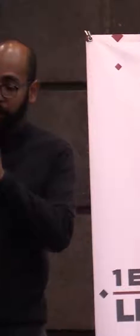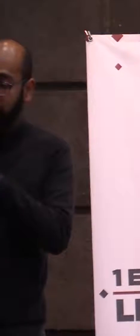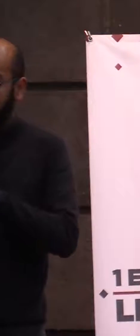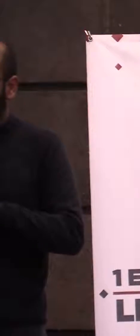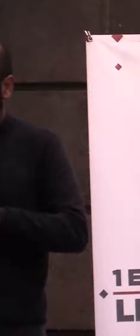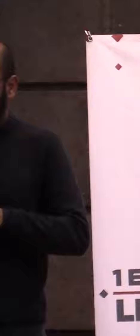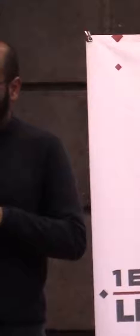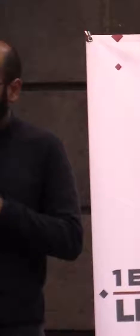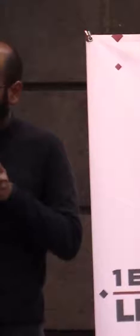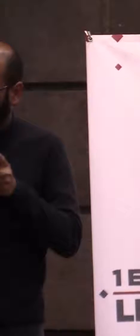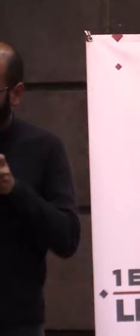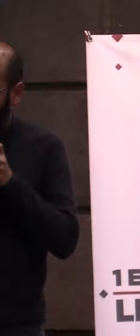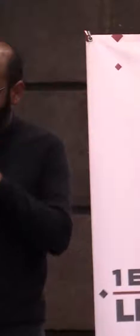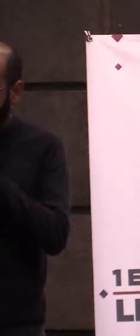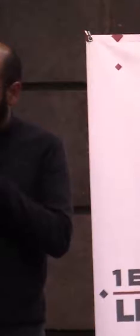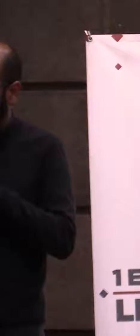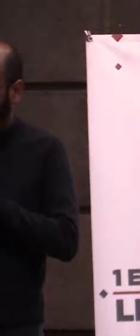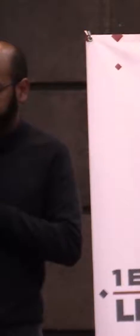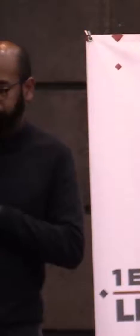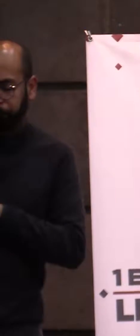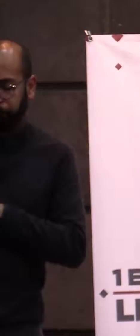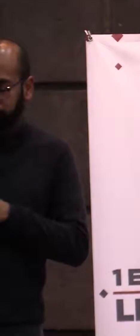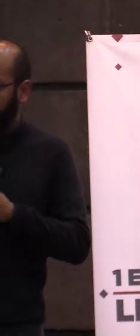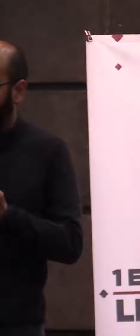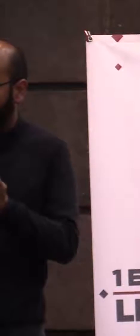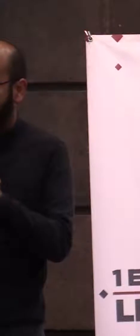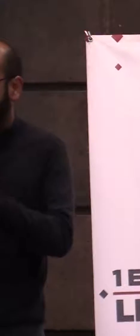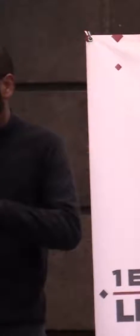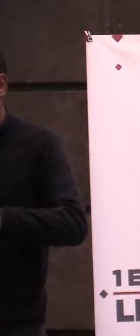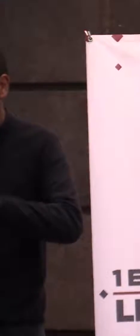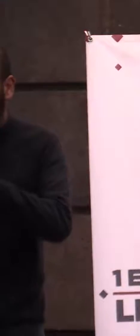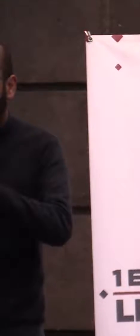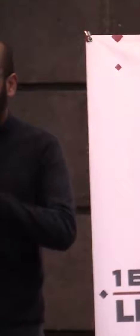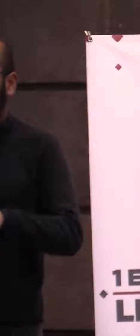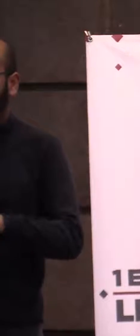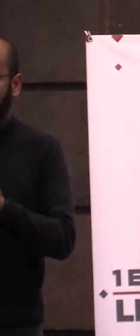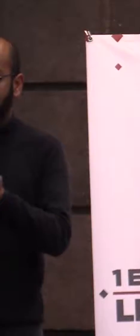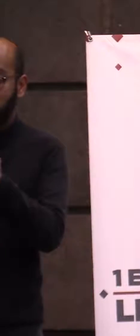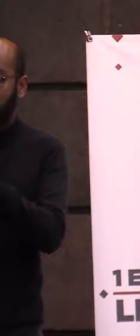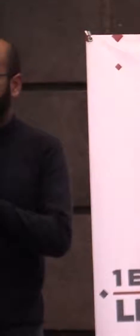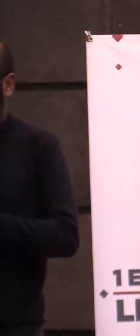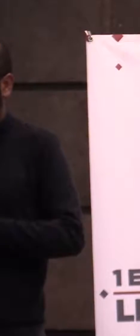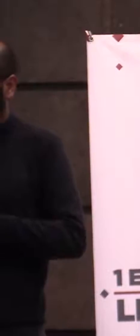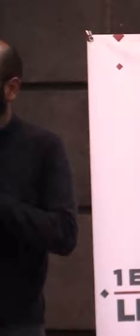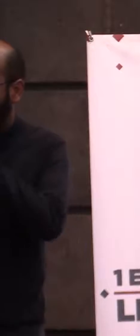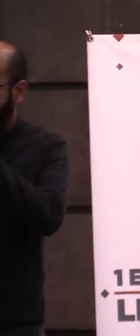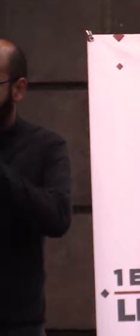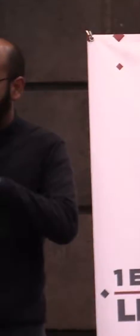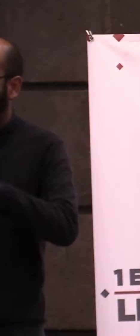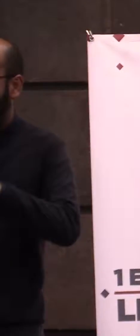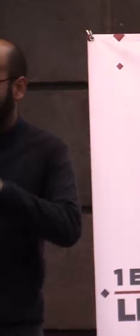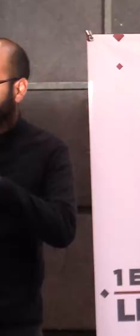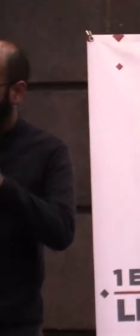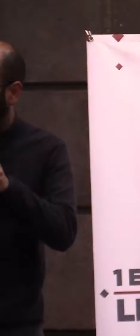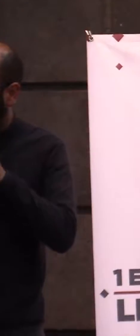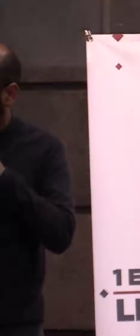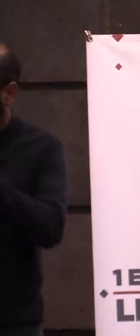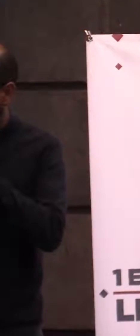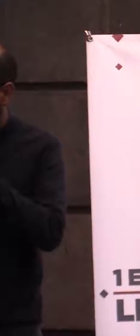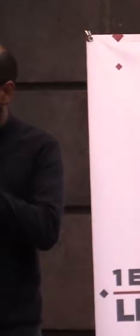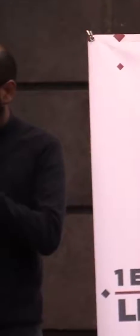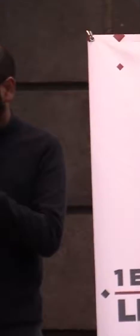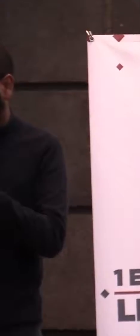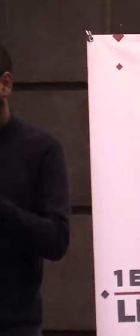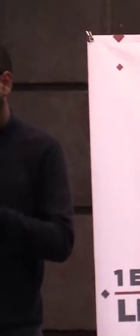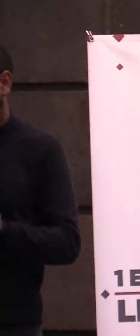12.581 tomas clandestinas, se robaban más de 1.100 pipas diariamente y hubo una